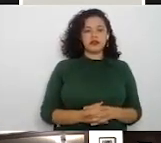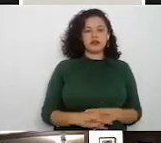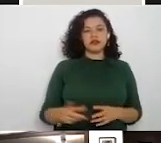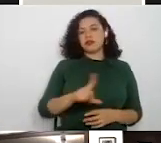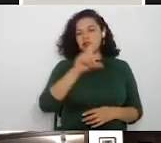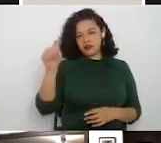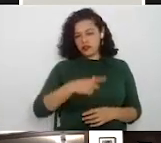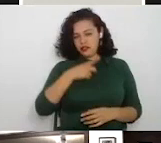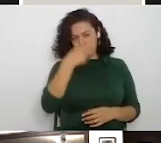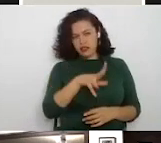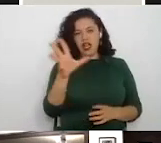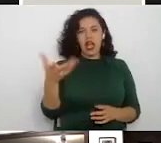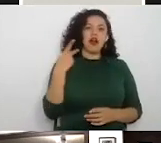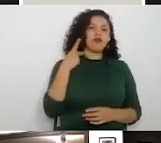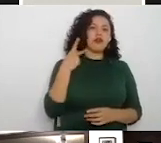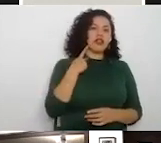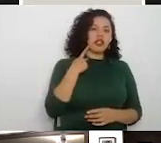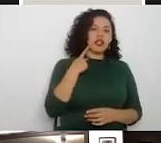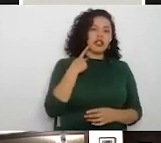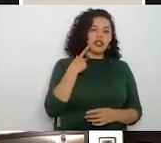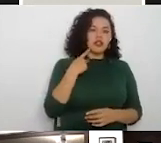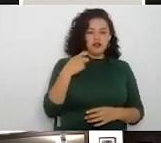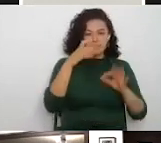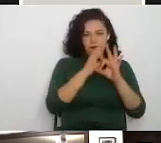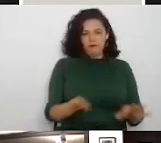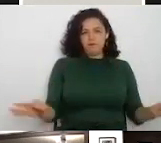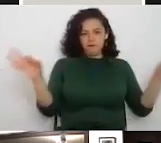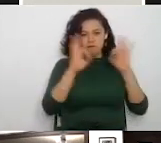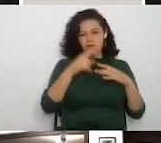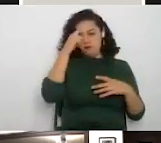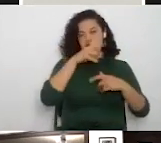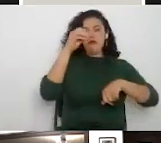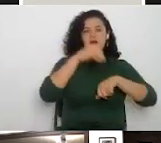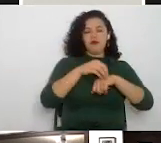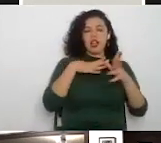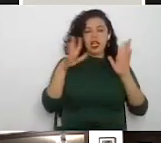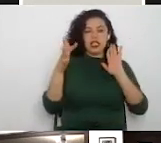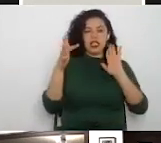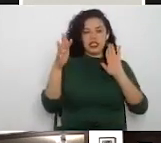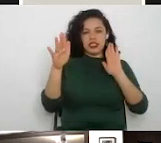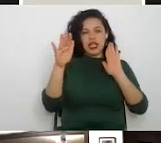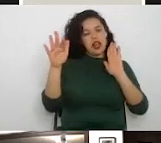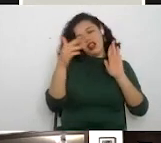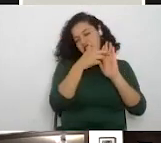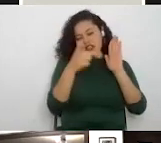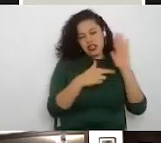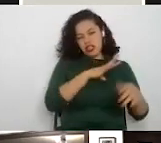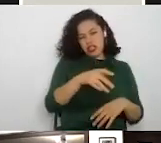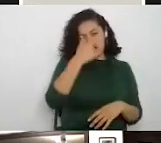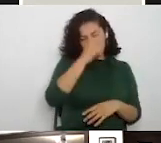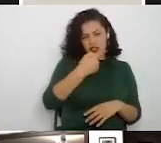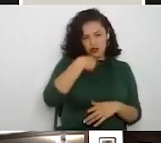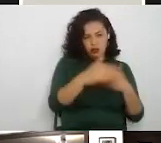comentamos que las políticas son importantes porque pues, establecen los lineamientos generales de cómo llevar a cabo un